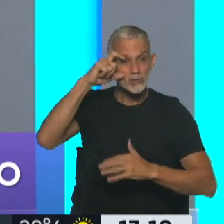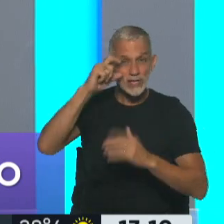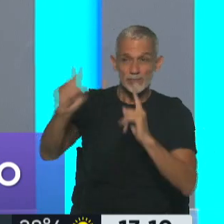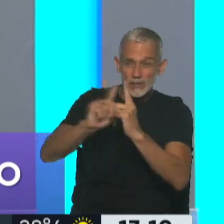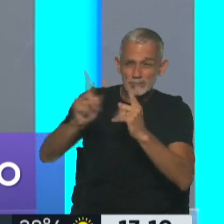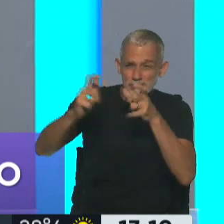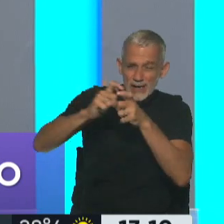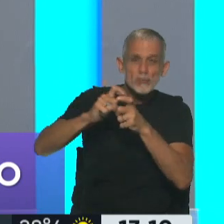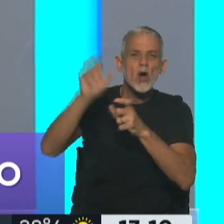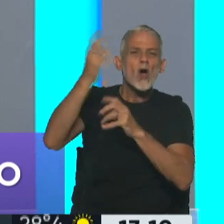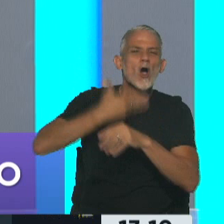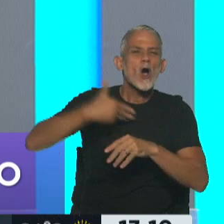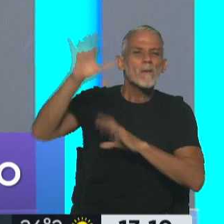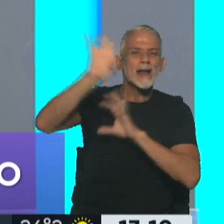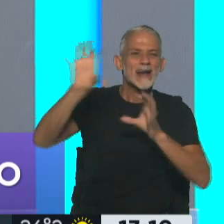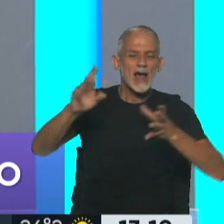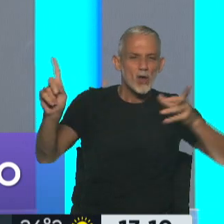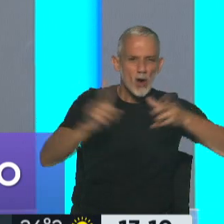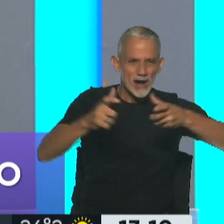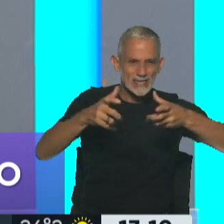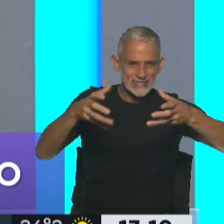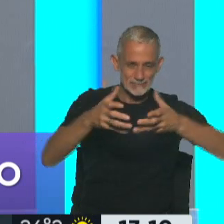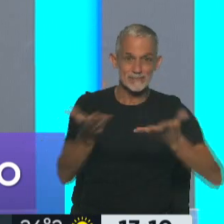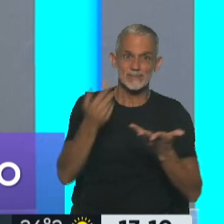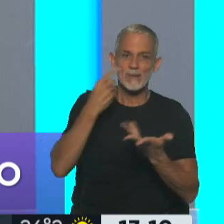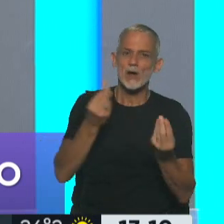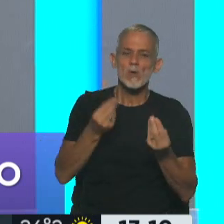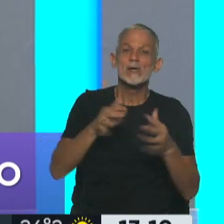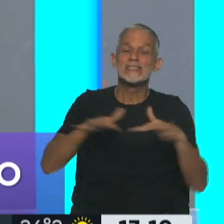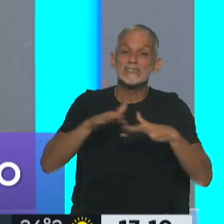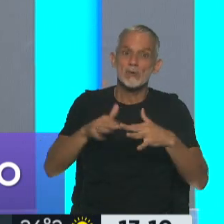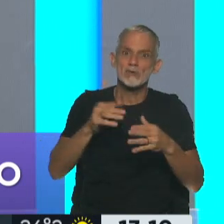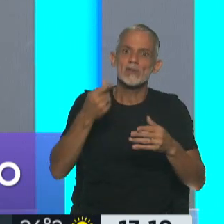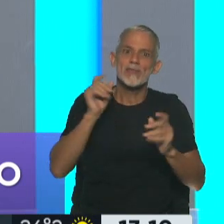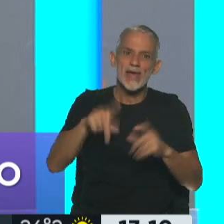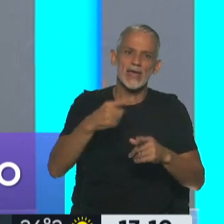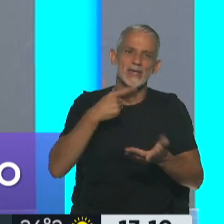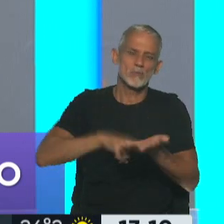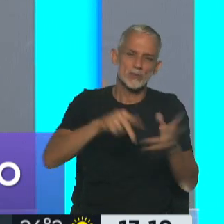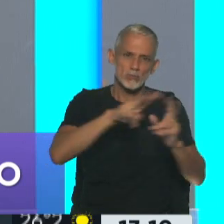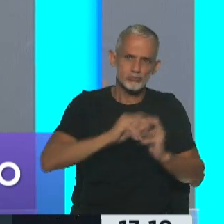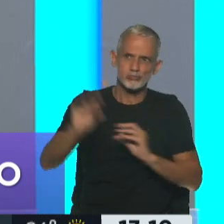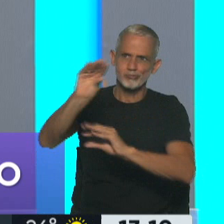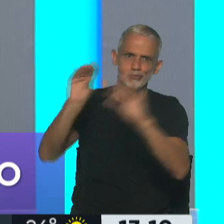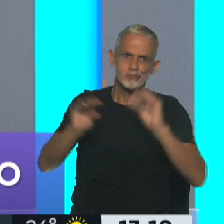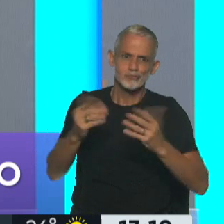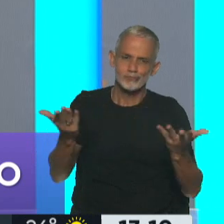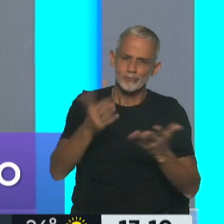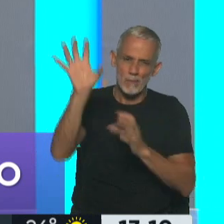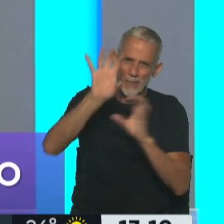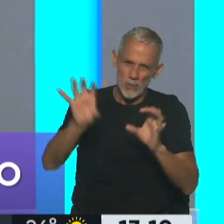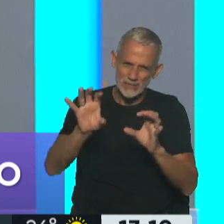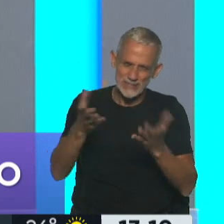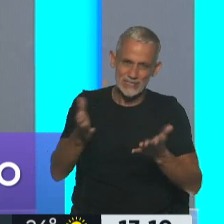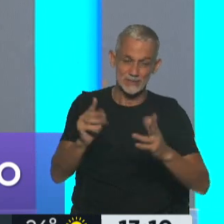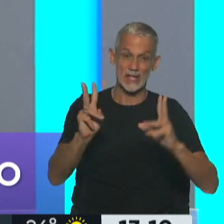los gobernadores. Ahí ese tema va a estar. La situación fiscal de las provincias va a estar en esa discusión porque va a terminar siendo